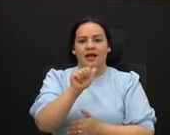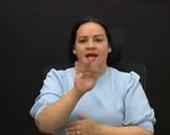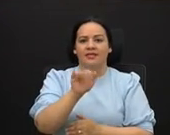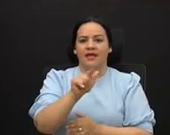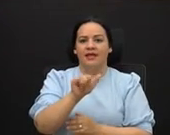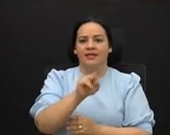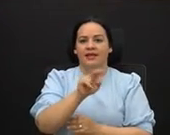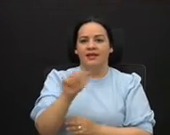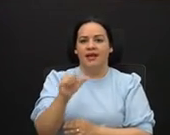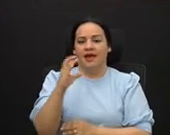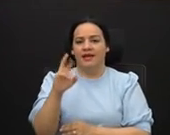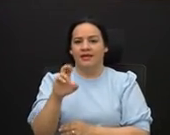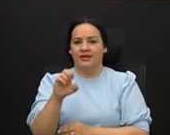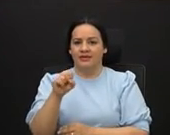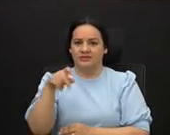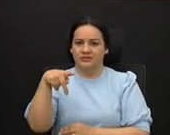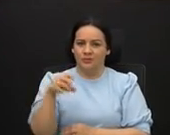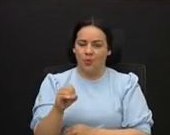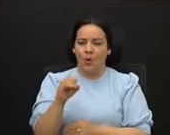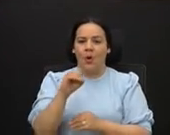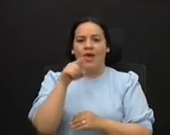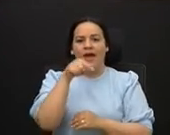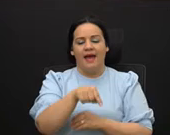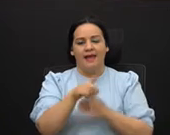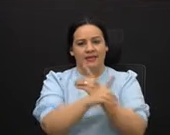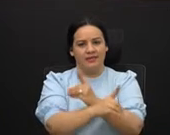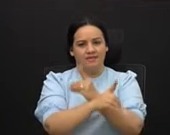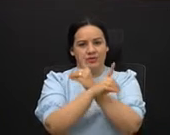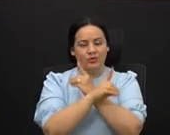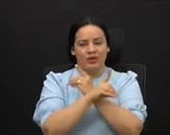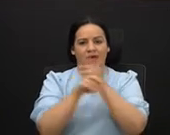Catalina Crespo a la Defensoría de los Habitantes.